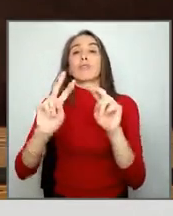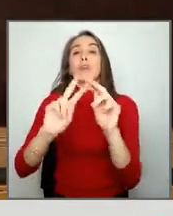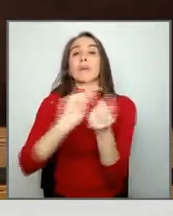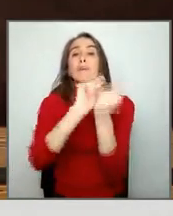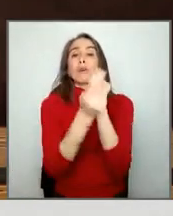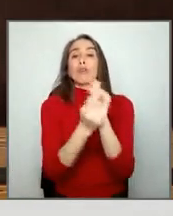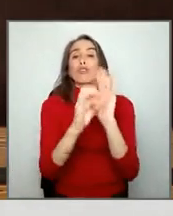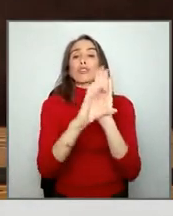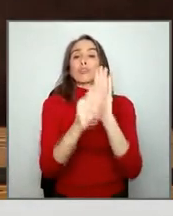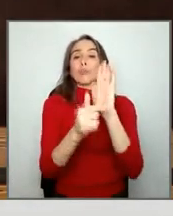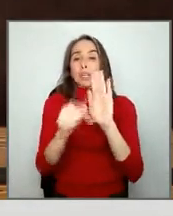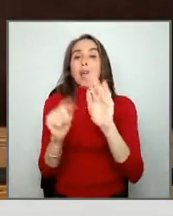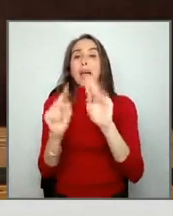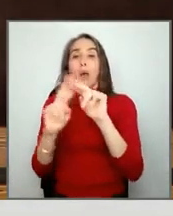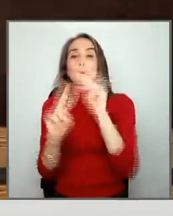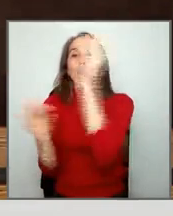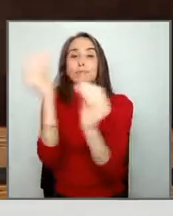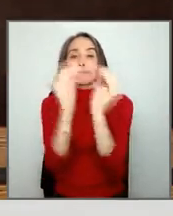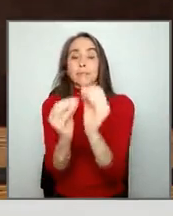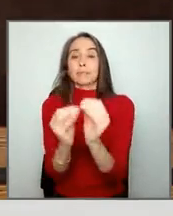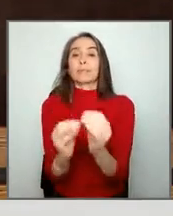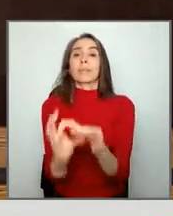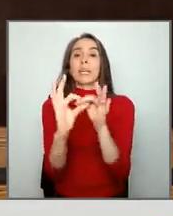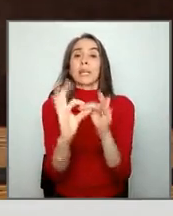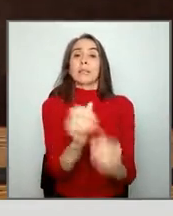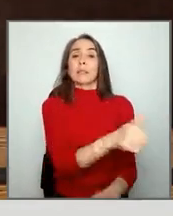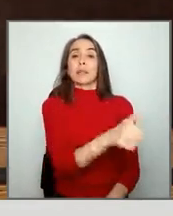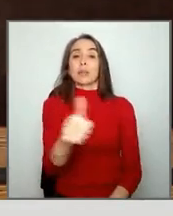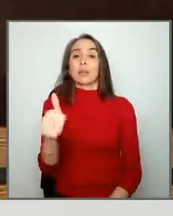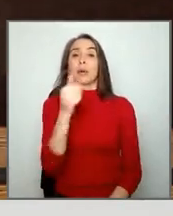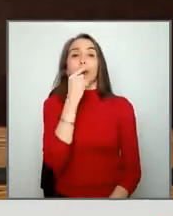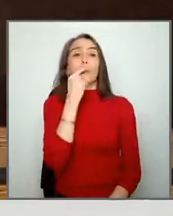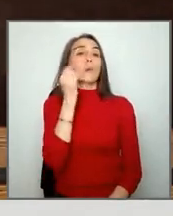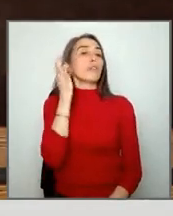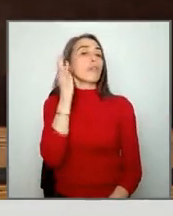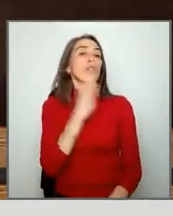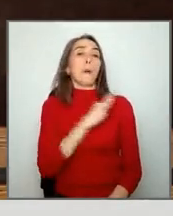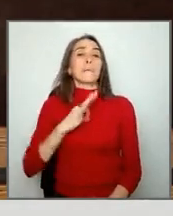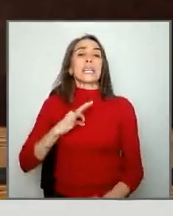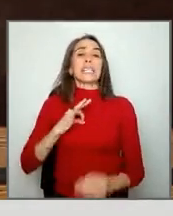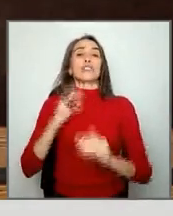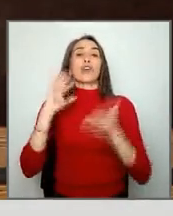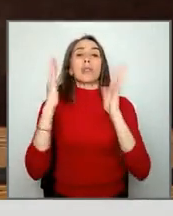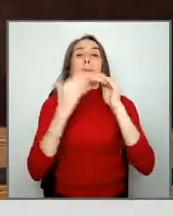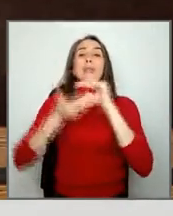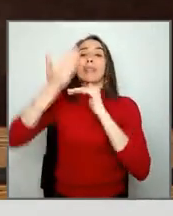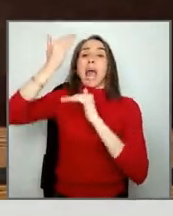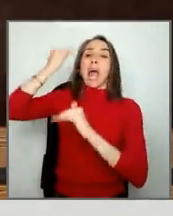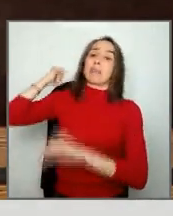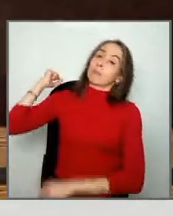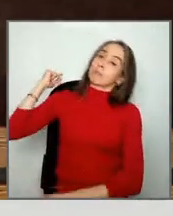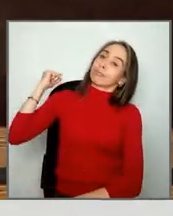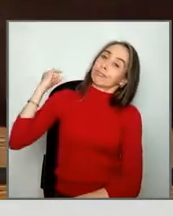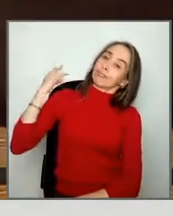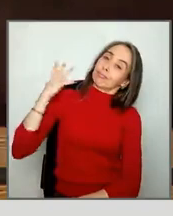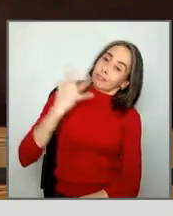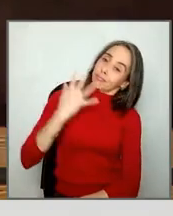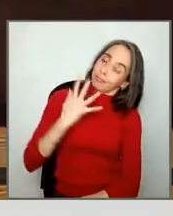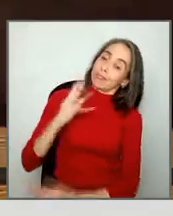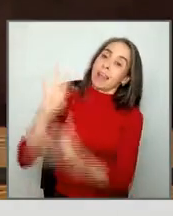todos los ministros y ministras del medio ambiente que me antecedieron especialmente